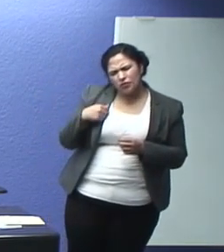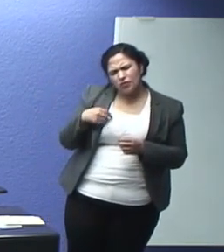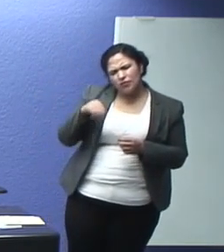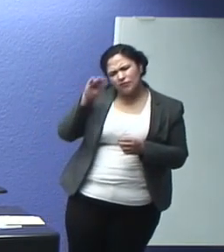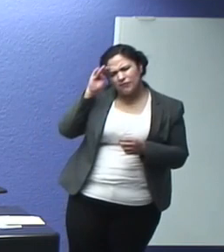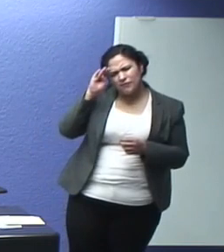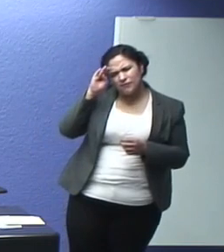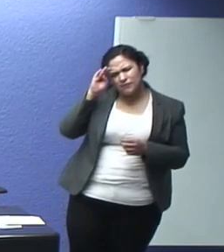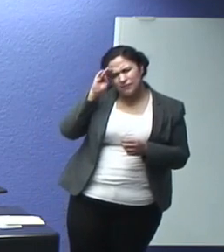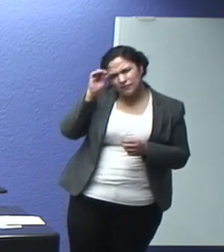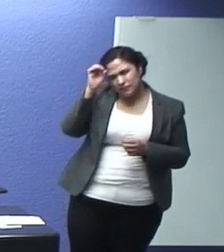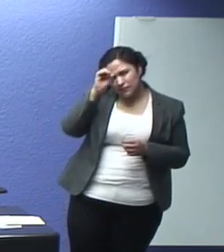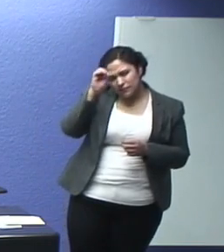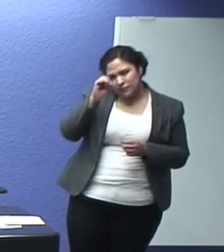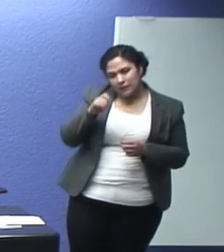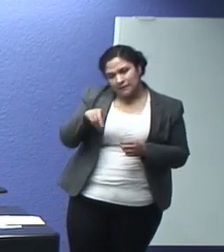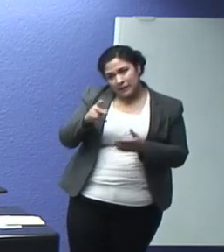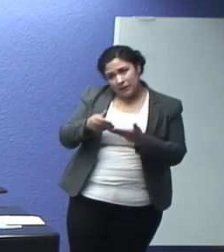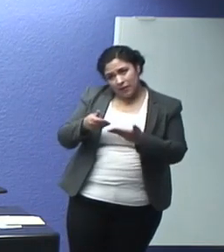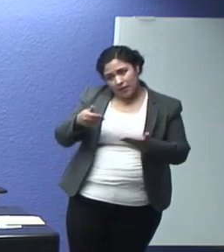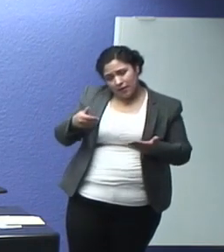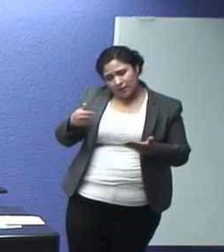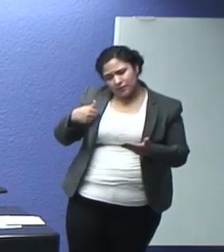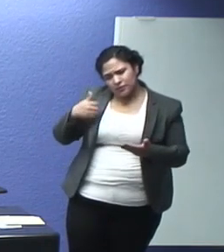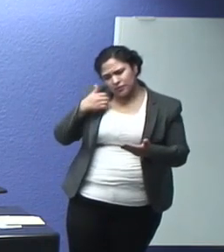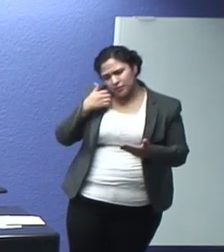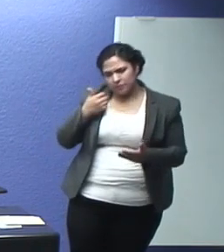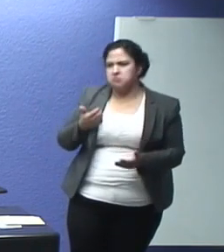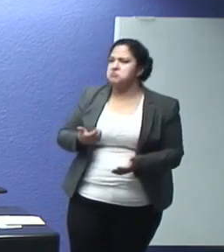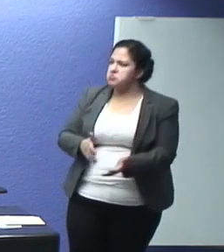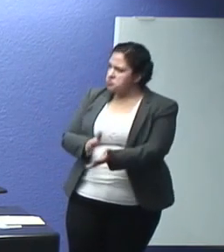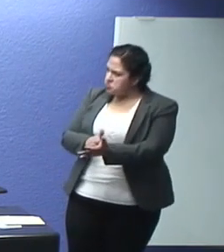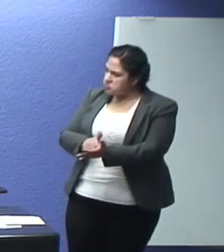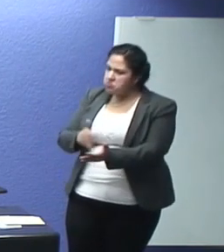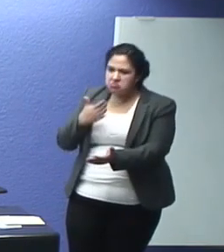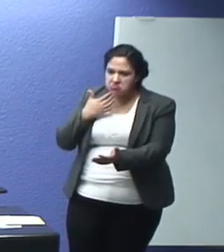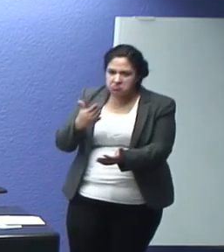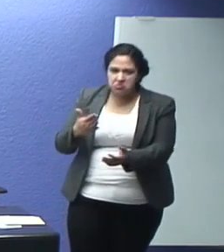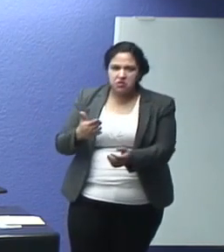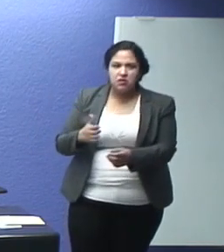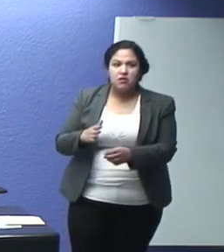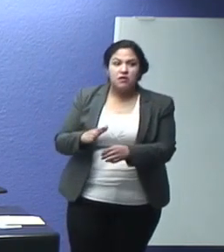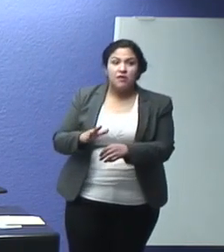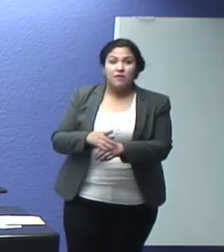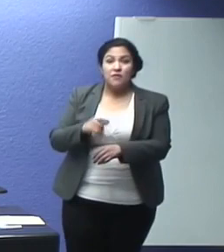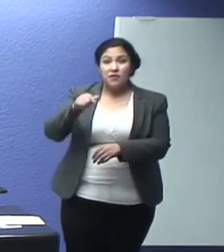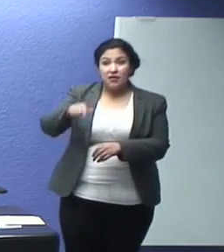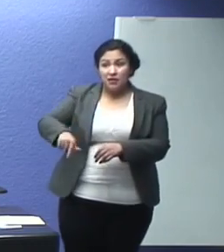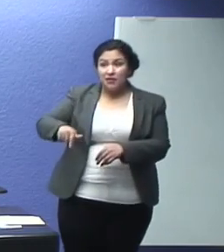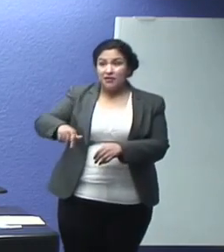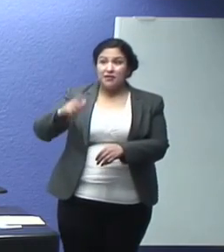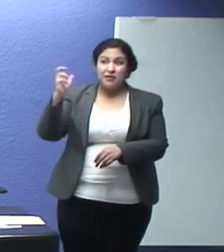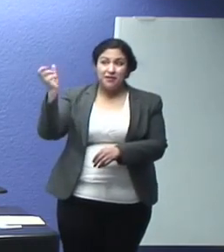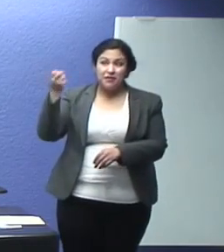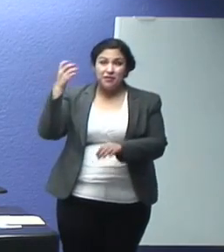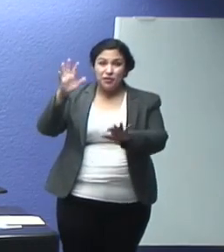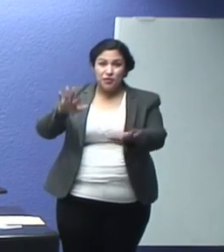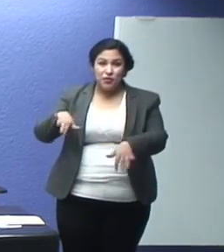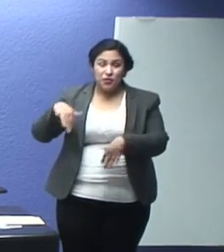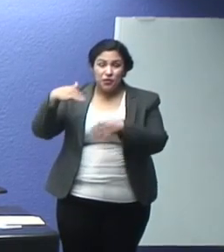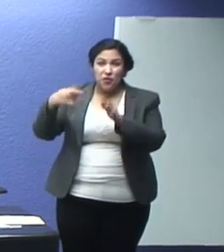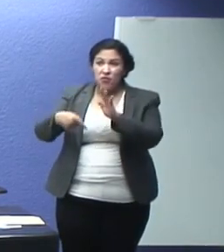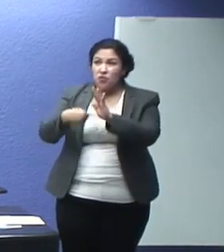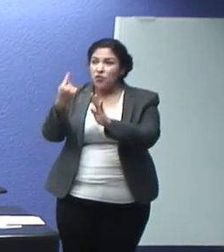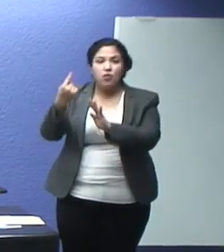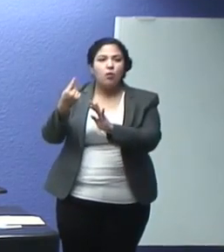nada, pues una felicitación. Yo me congratulo de encontrar cada vez más eventos de esta naturaleza.